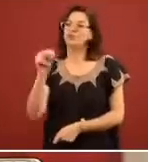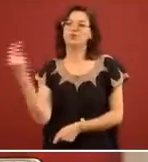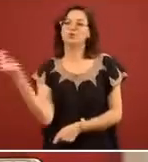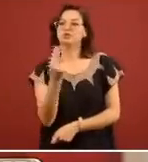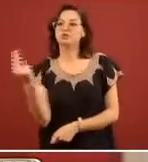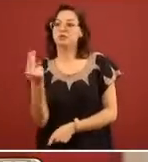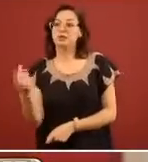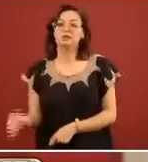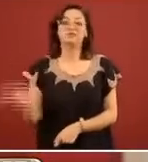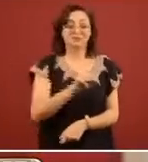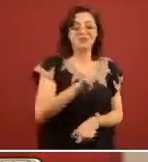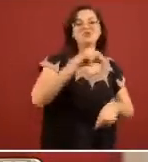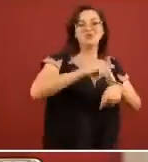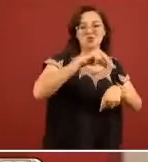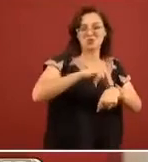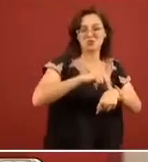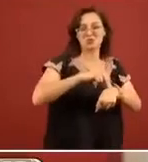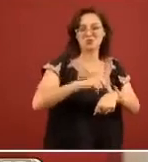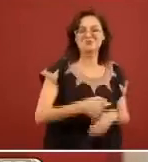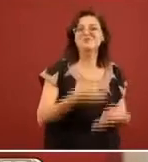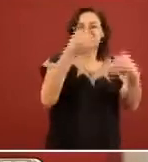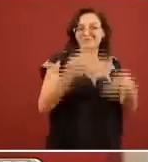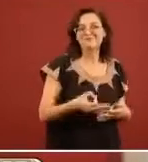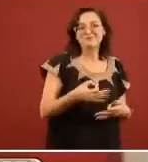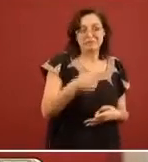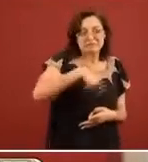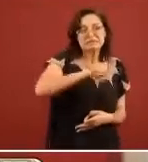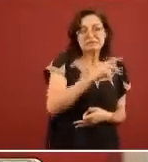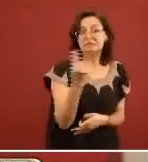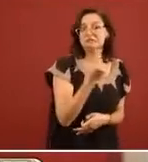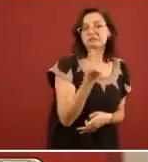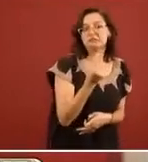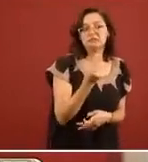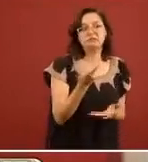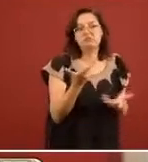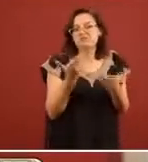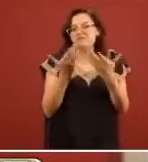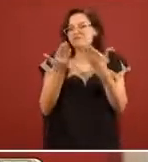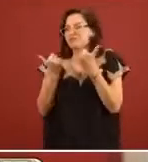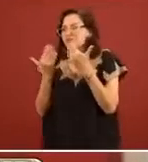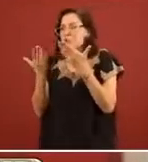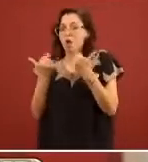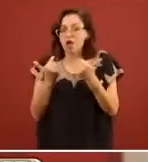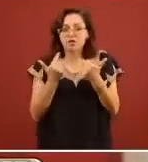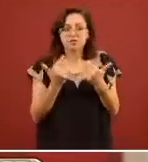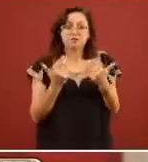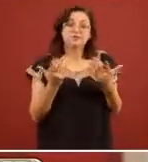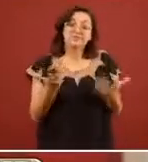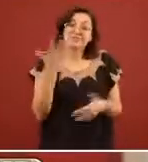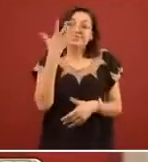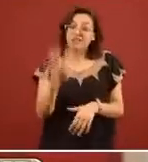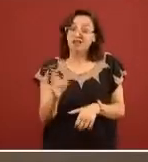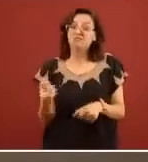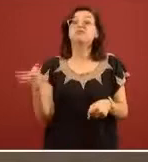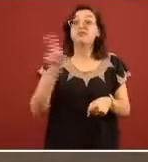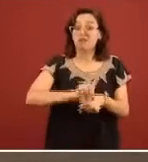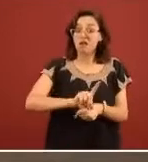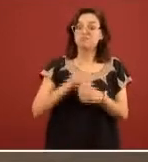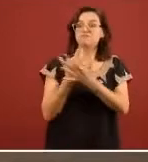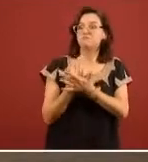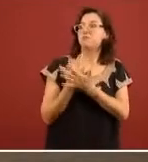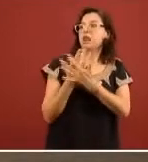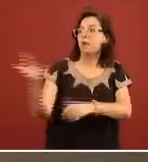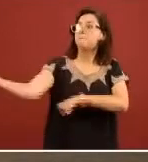nos quedamos temporalmente por cerca de 8 a 10 días sin estos equipos. Los equipos ya llegaron, los equipos están en los